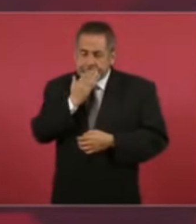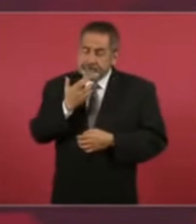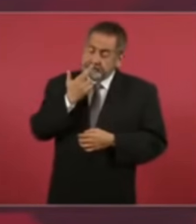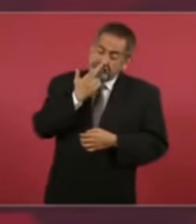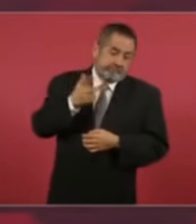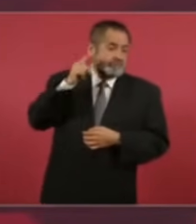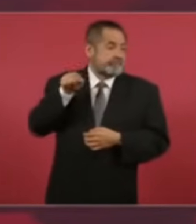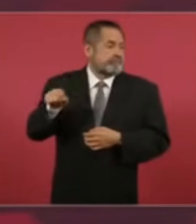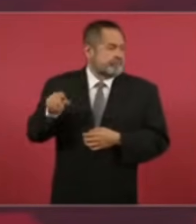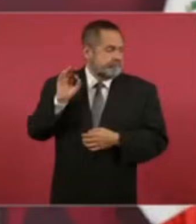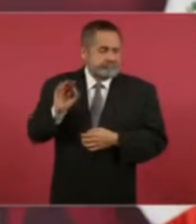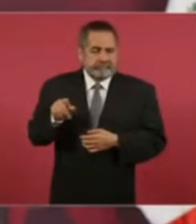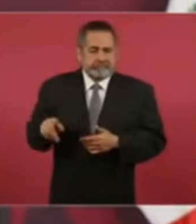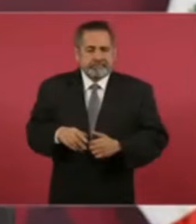mejor.